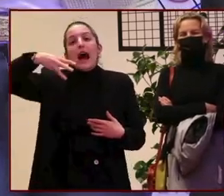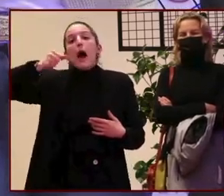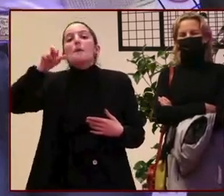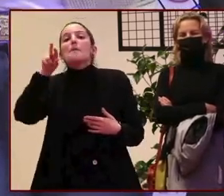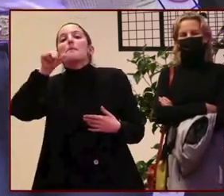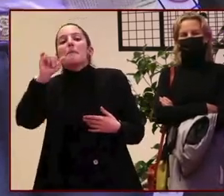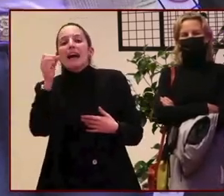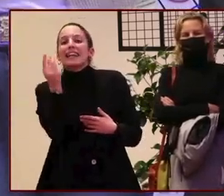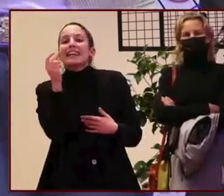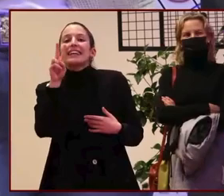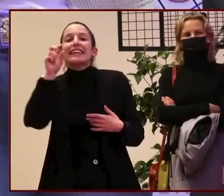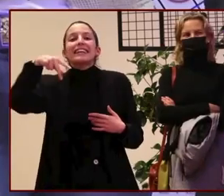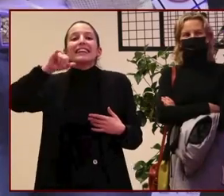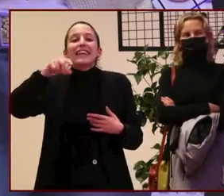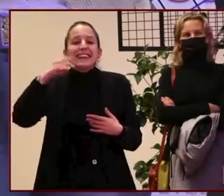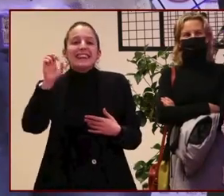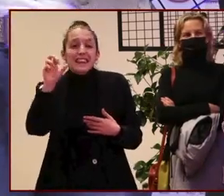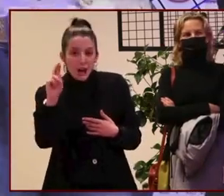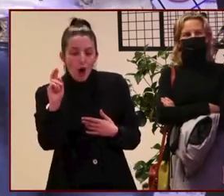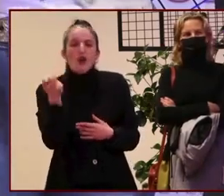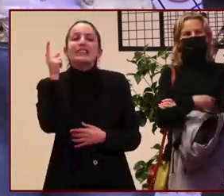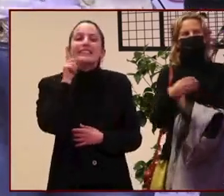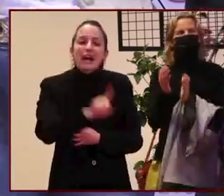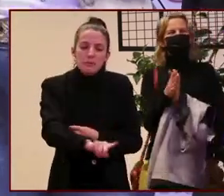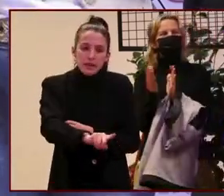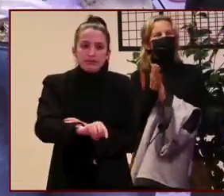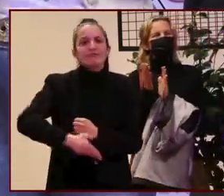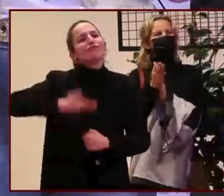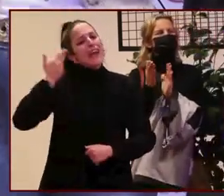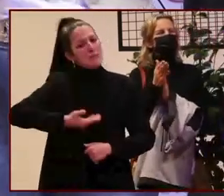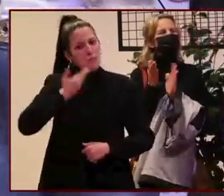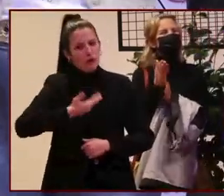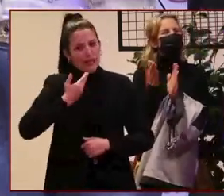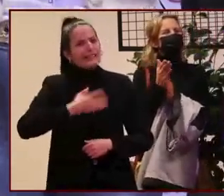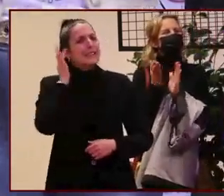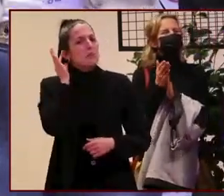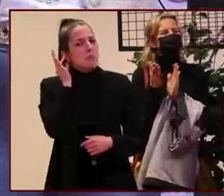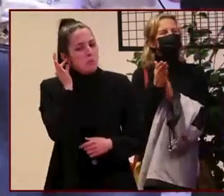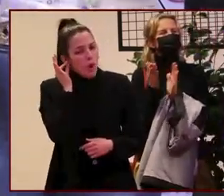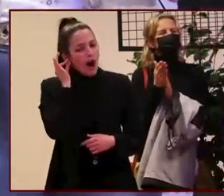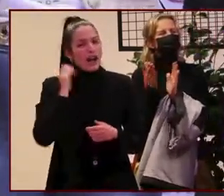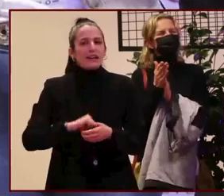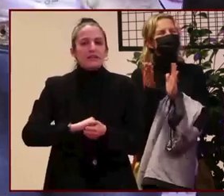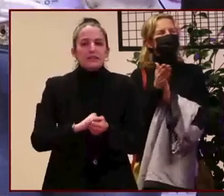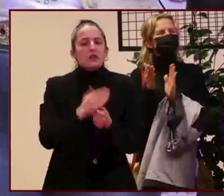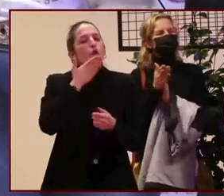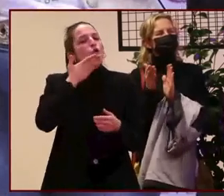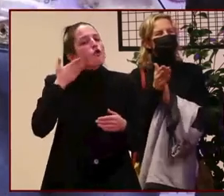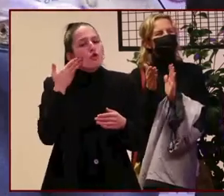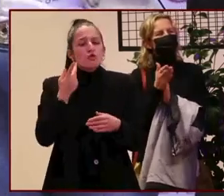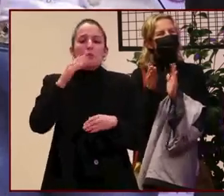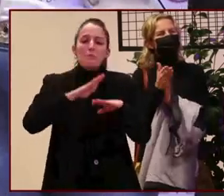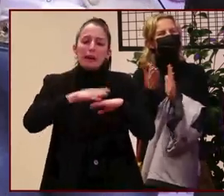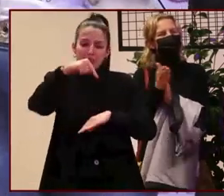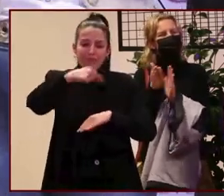mar y quintero una pioneira una gran pioneira una honra para esta ciudad